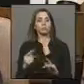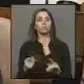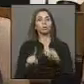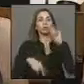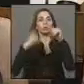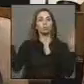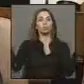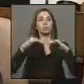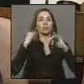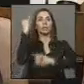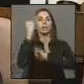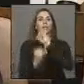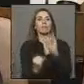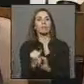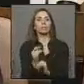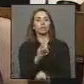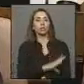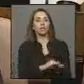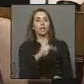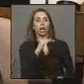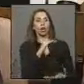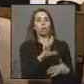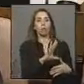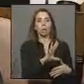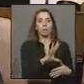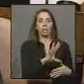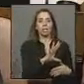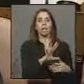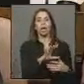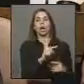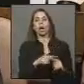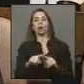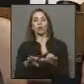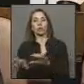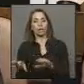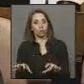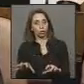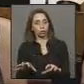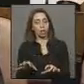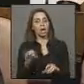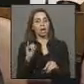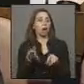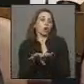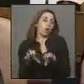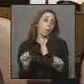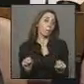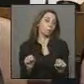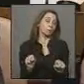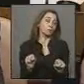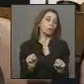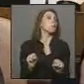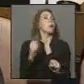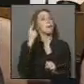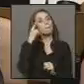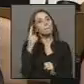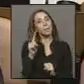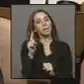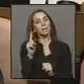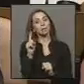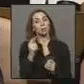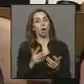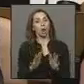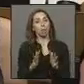compromisos internacionales que tiene Chile con la Copa América y otras cuestiones parecidas, y por lo mismo tal vez lo